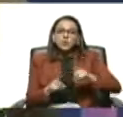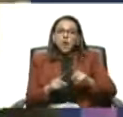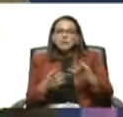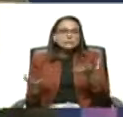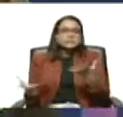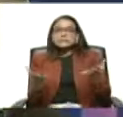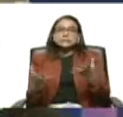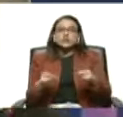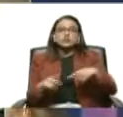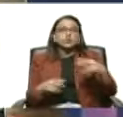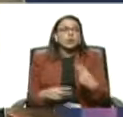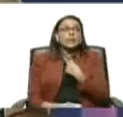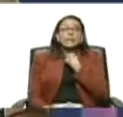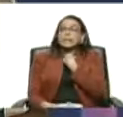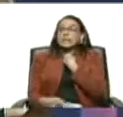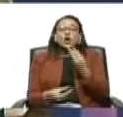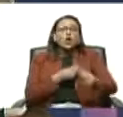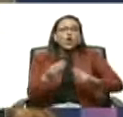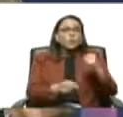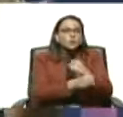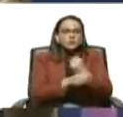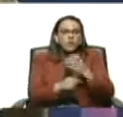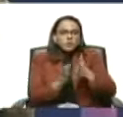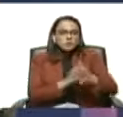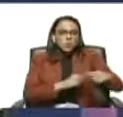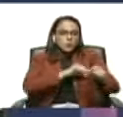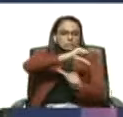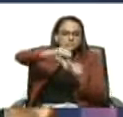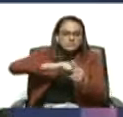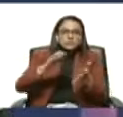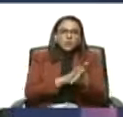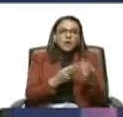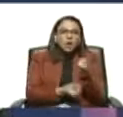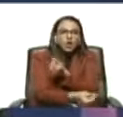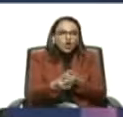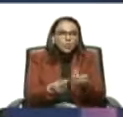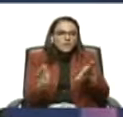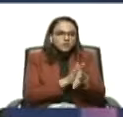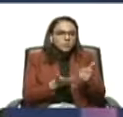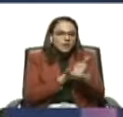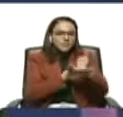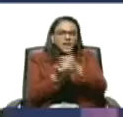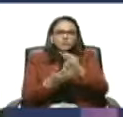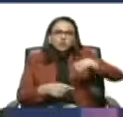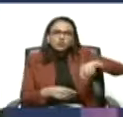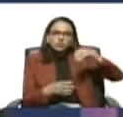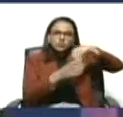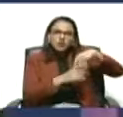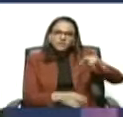verdadera asfixia financiera contra este país, contra el cuerpo económico nacional de Venezuela.